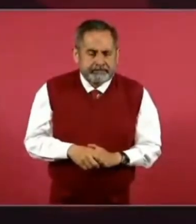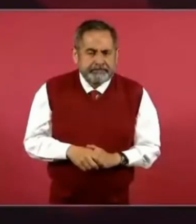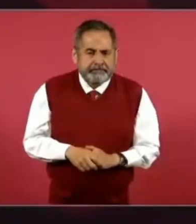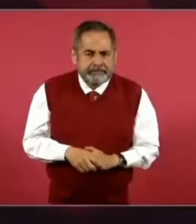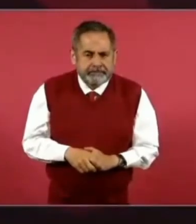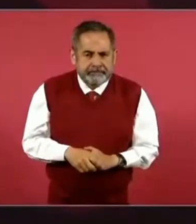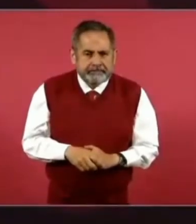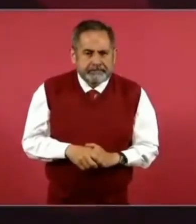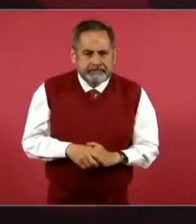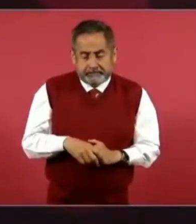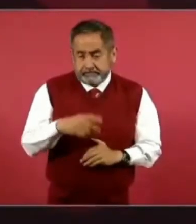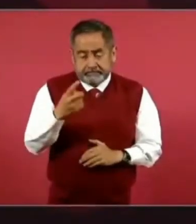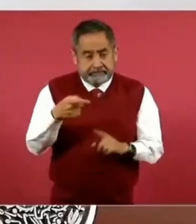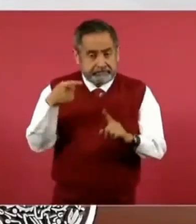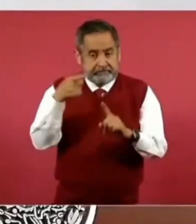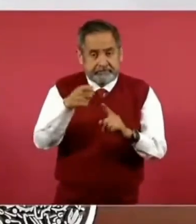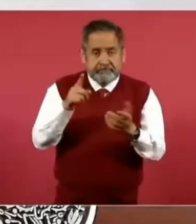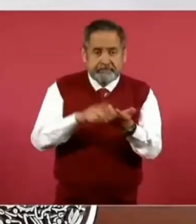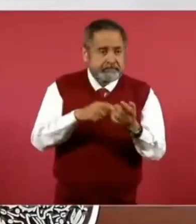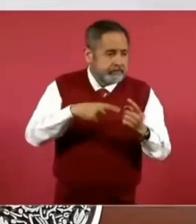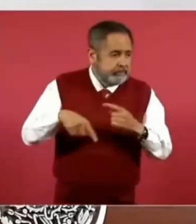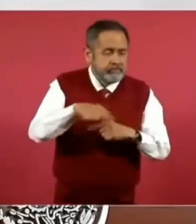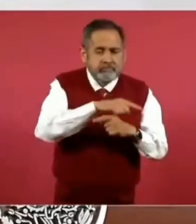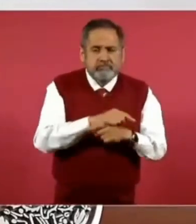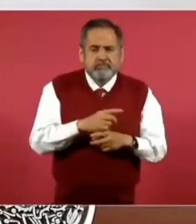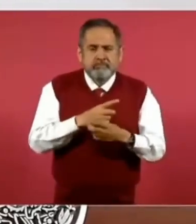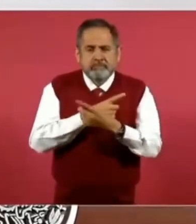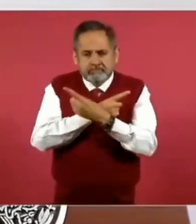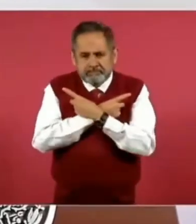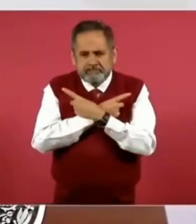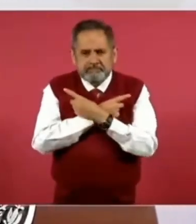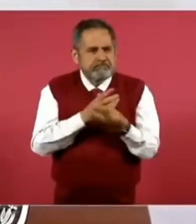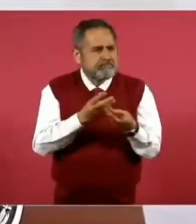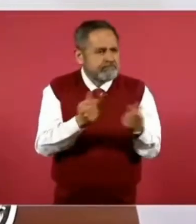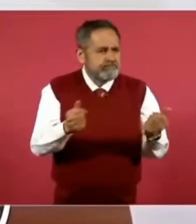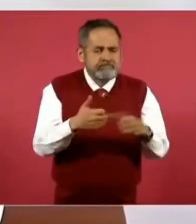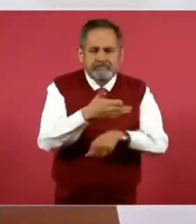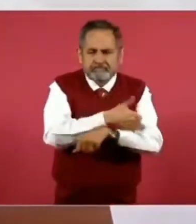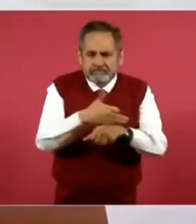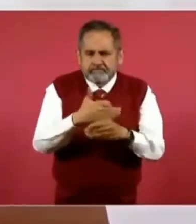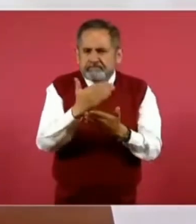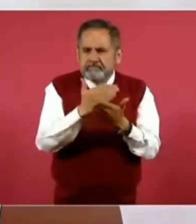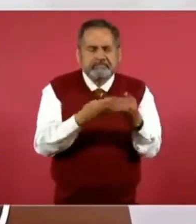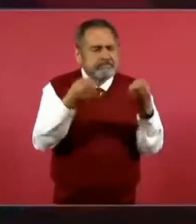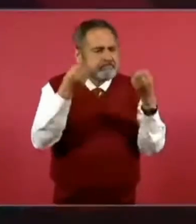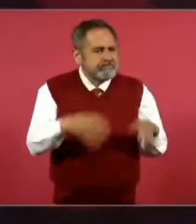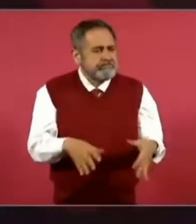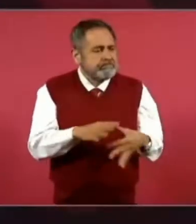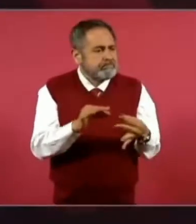es algo que tiene que ver con pérdida de valores, con la desintegración de las familias?